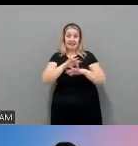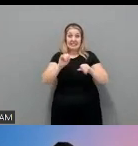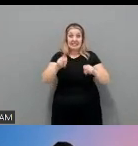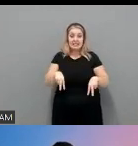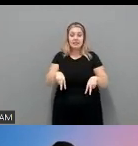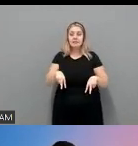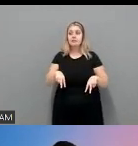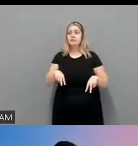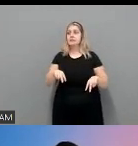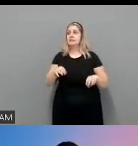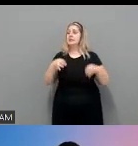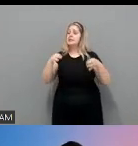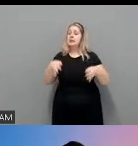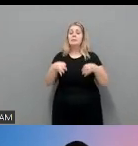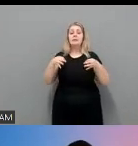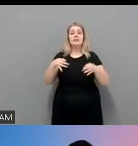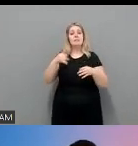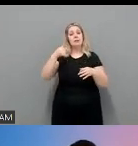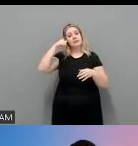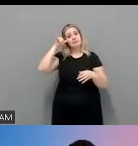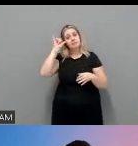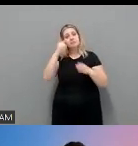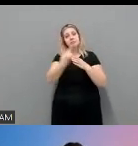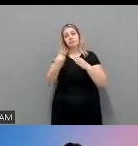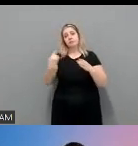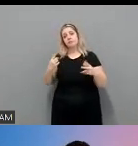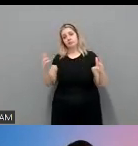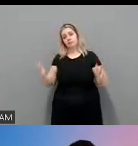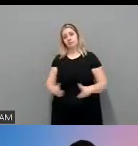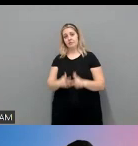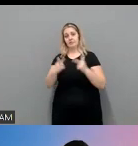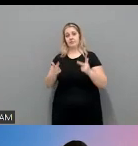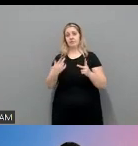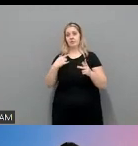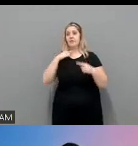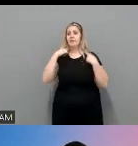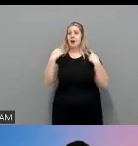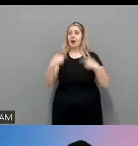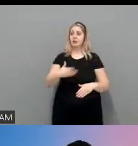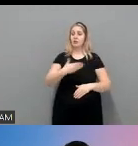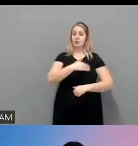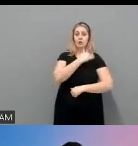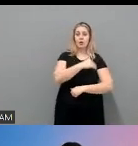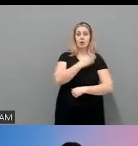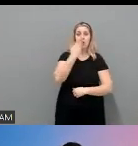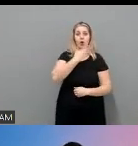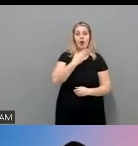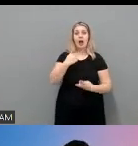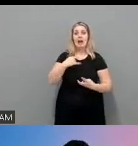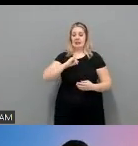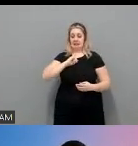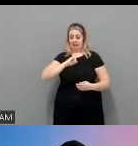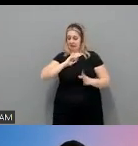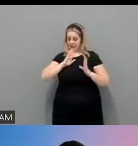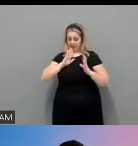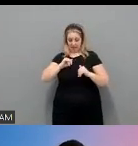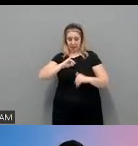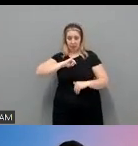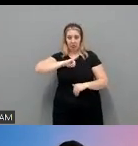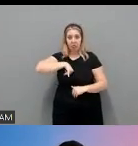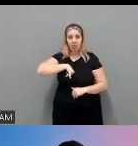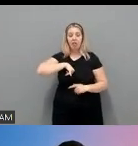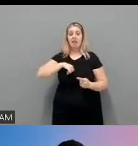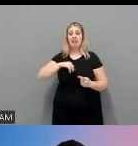siempre en mayor riesgo de sufrir exclusión social, fracaso escolar, falta de identidad, falta de